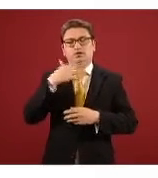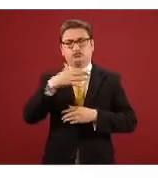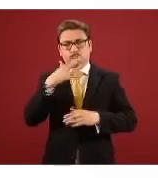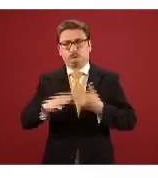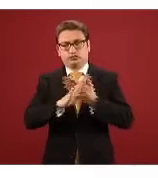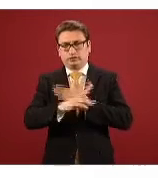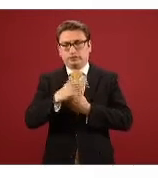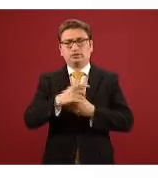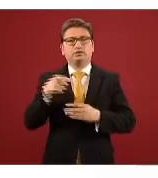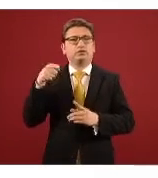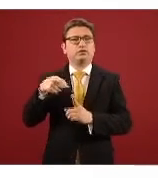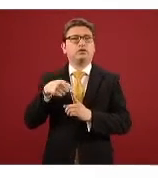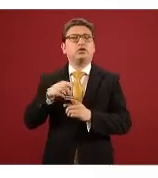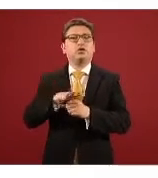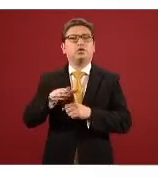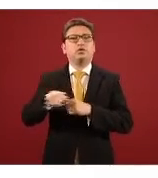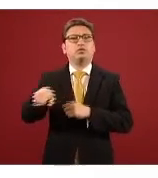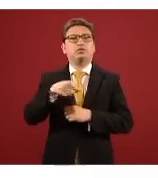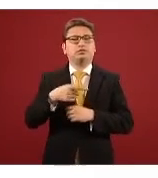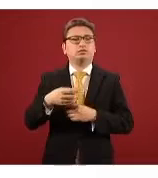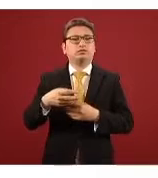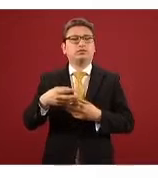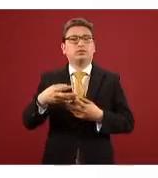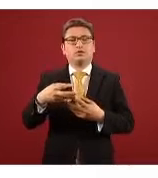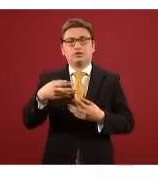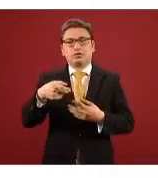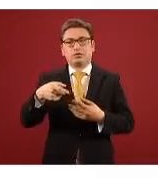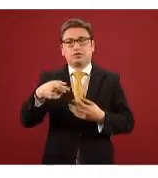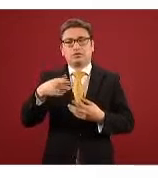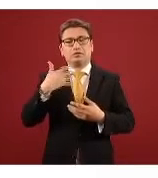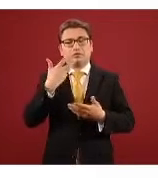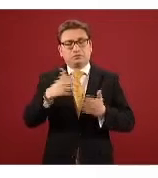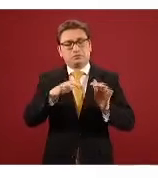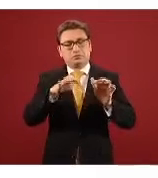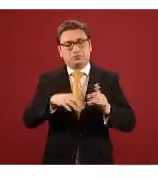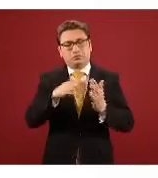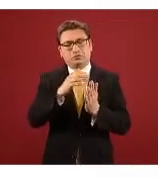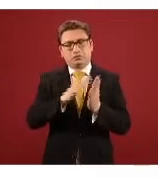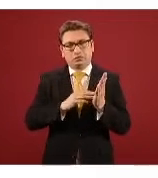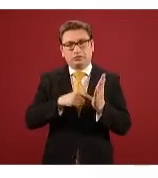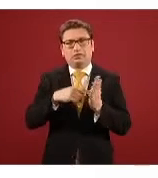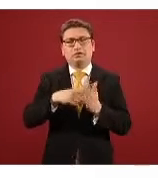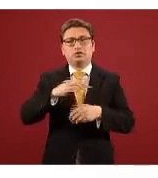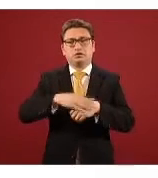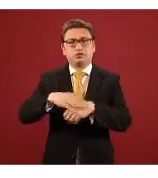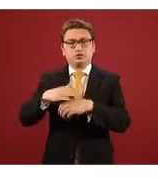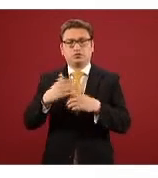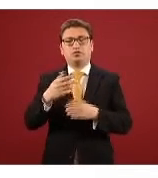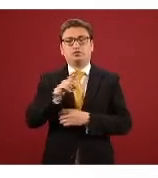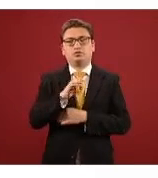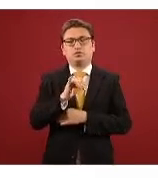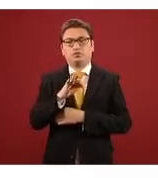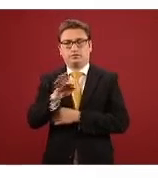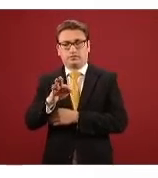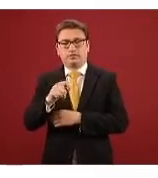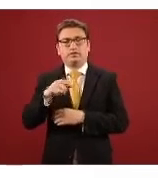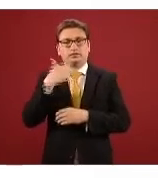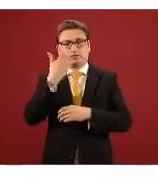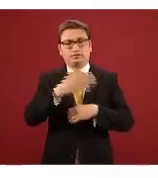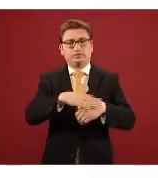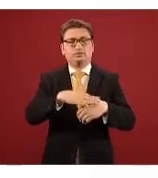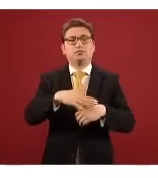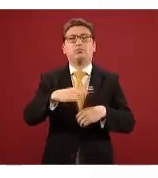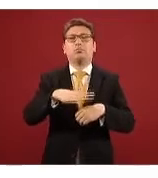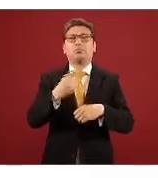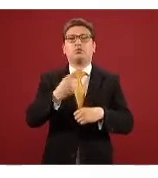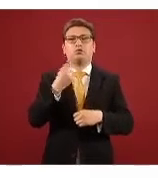lo que buscan las notas interpretativas y las recomendaciones del Grupo de Acción Financiera Internacional emanados de